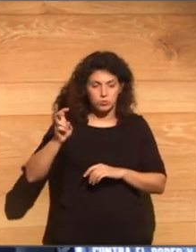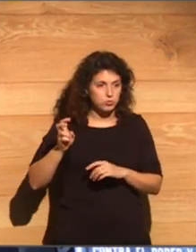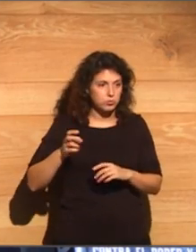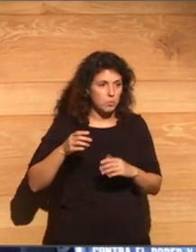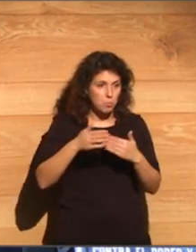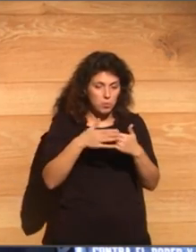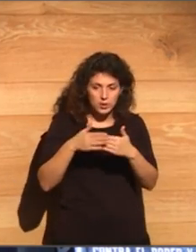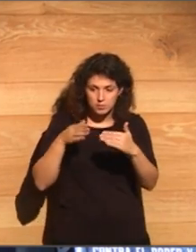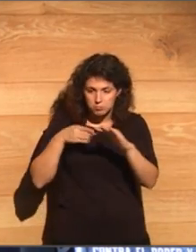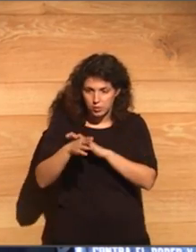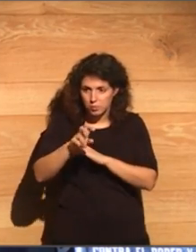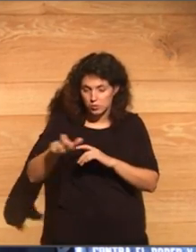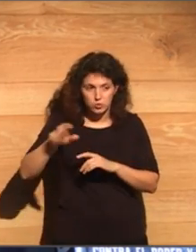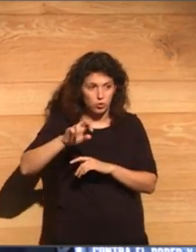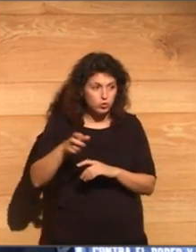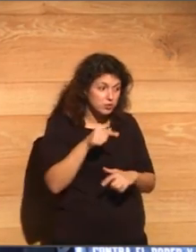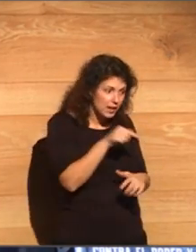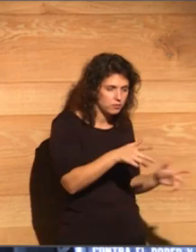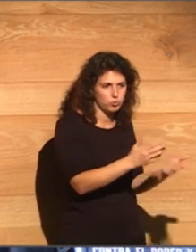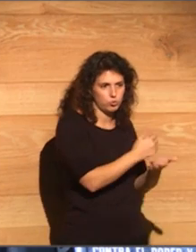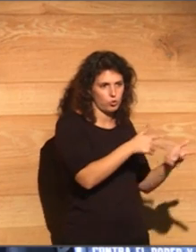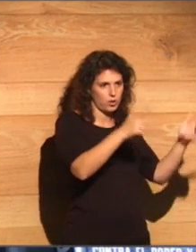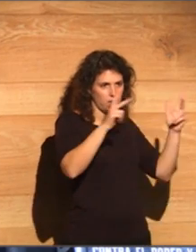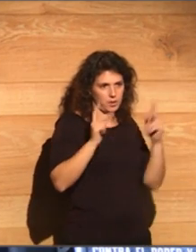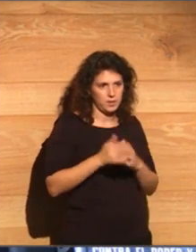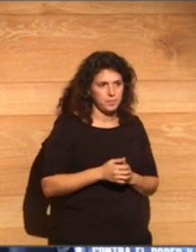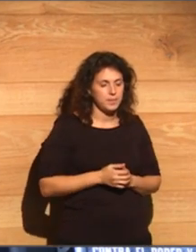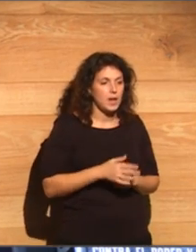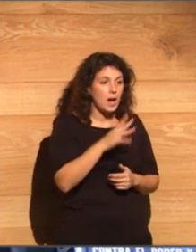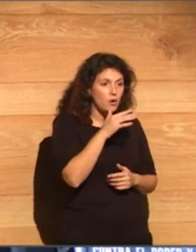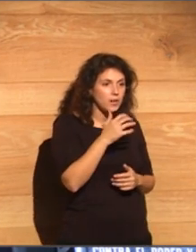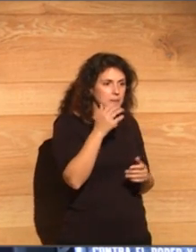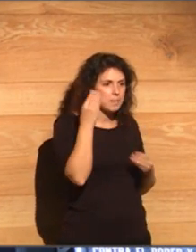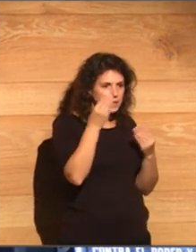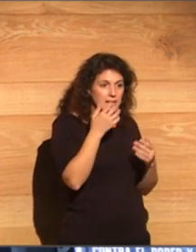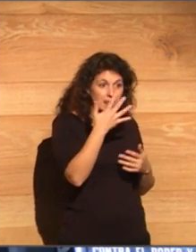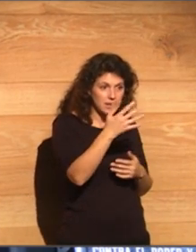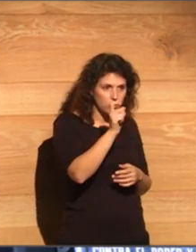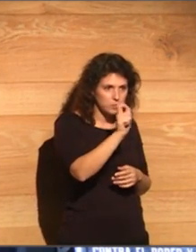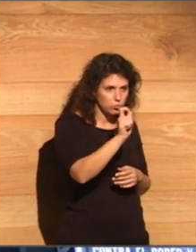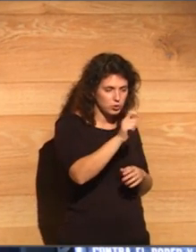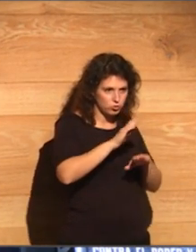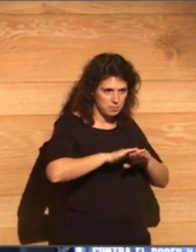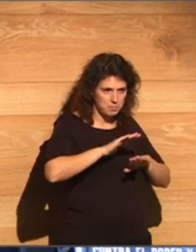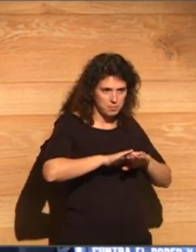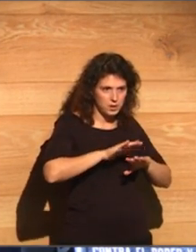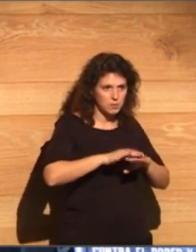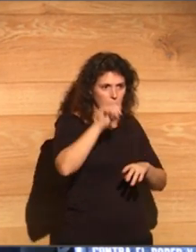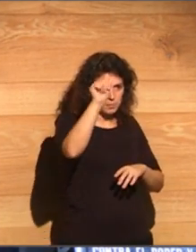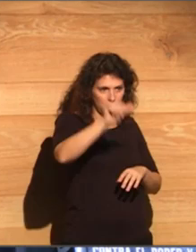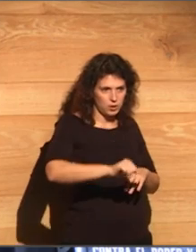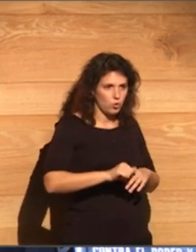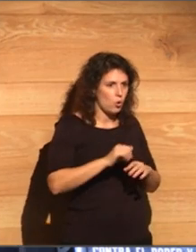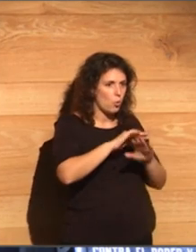son para que las crucen otros. Él lo tiene todo abierto. Y si te parece, Arturo, para que le podamos dedicar 5 minutitos como mínimo sí, a su última película. Yo